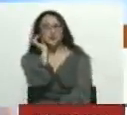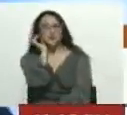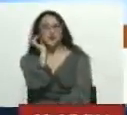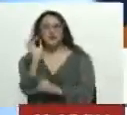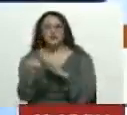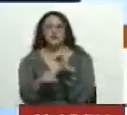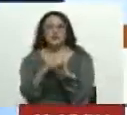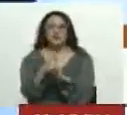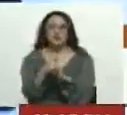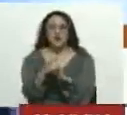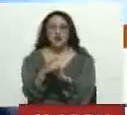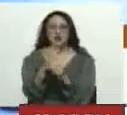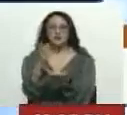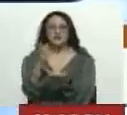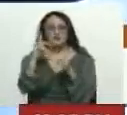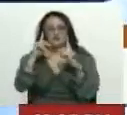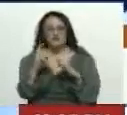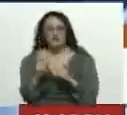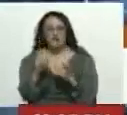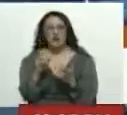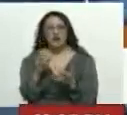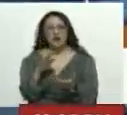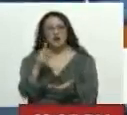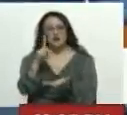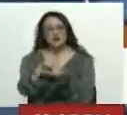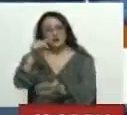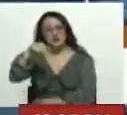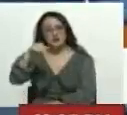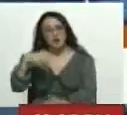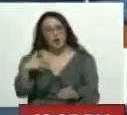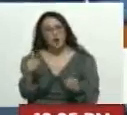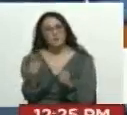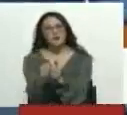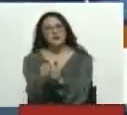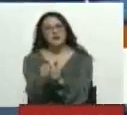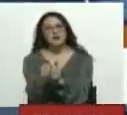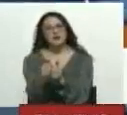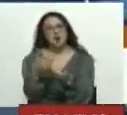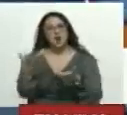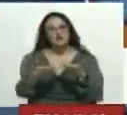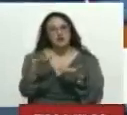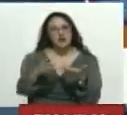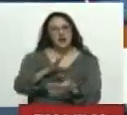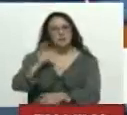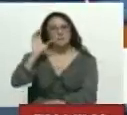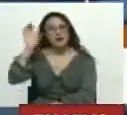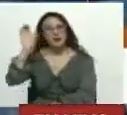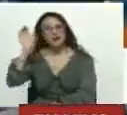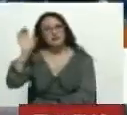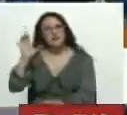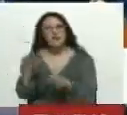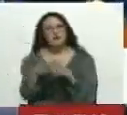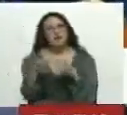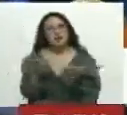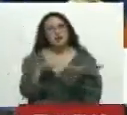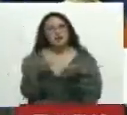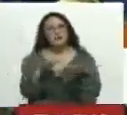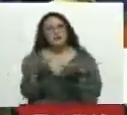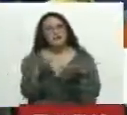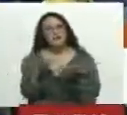internacionalistas y también los nacionalistas que están acá acompañándonos las cocineras de la patria todos los movimientos